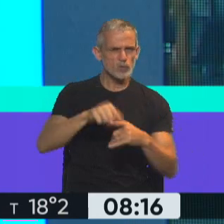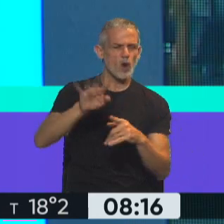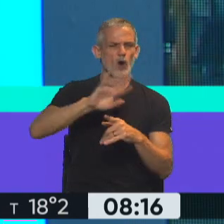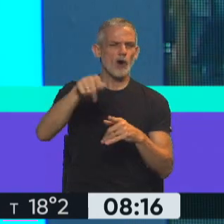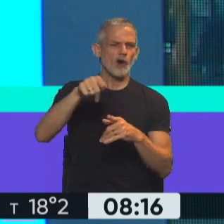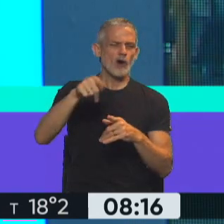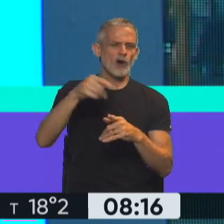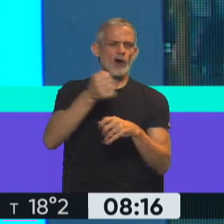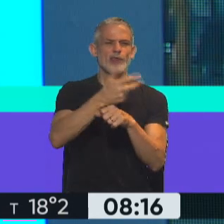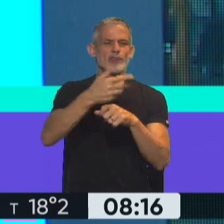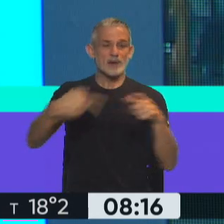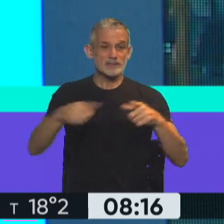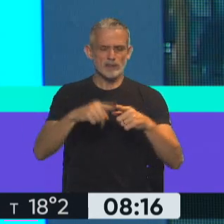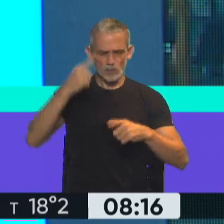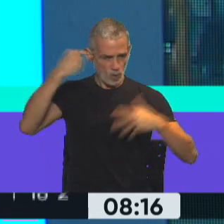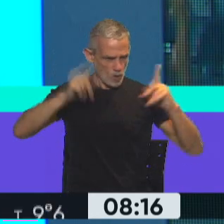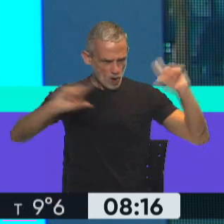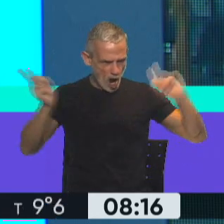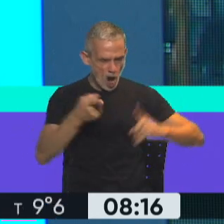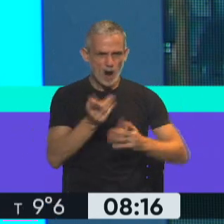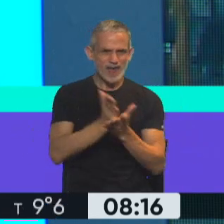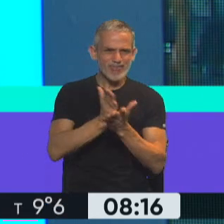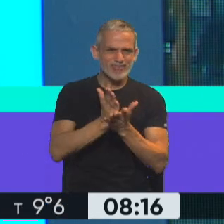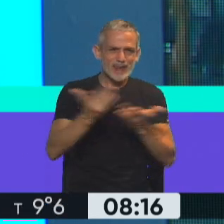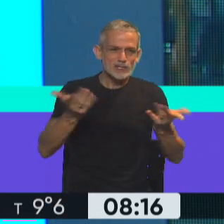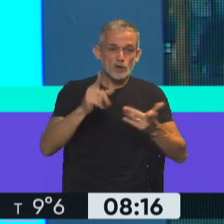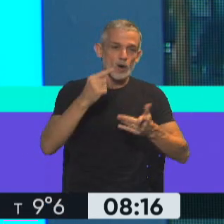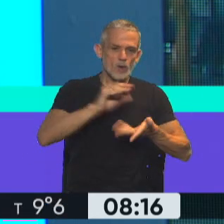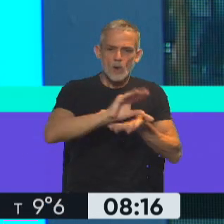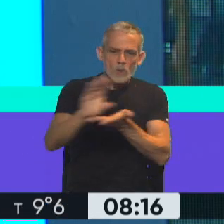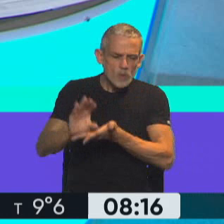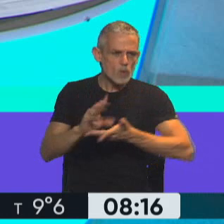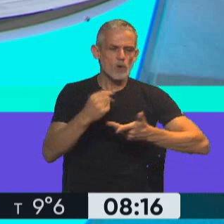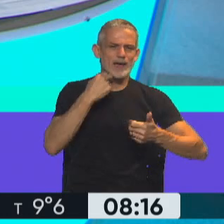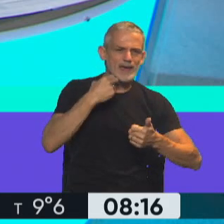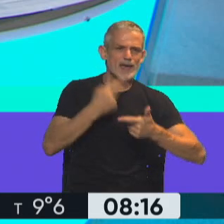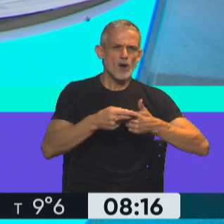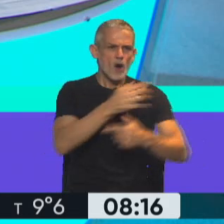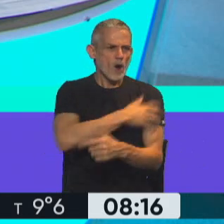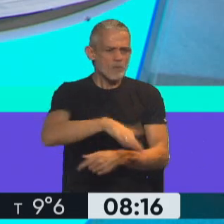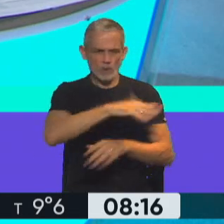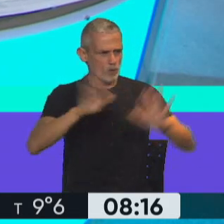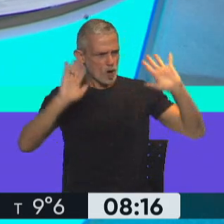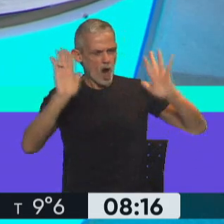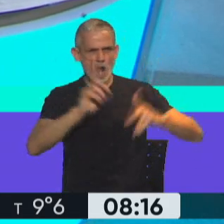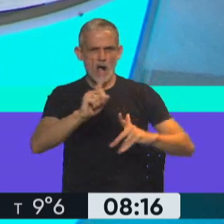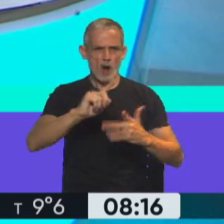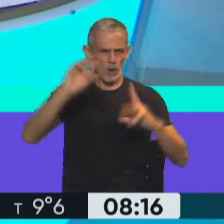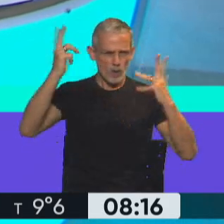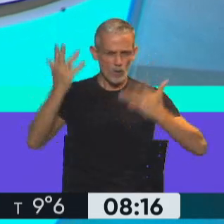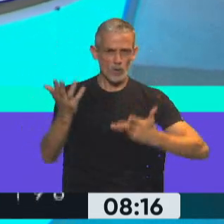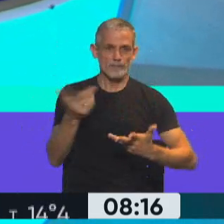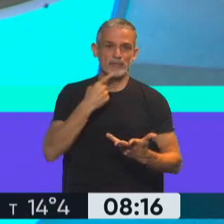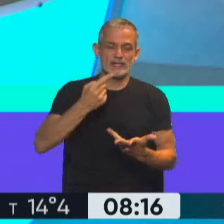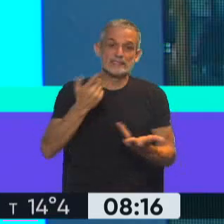diversidades, inmediatamente reaccionan de forma virulenta. Se amplía el derecho del IFE o hacia los sectores populares, inmediatamente aparece un discurso que en ciencias sociales llamamos